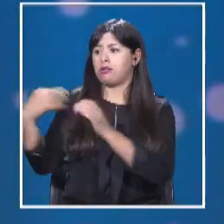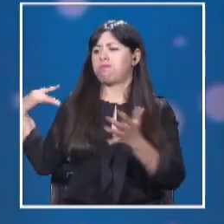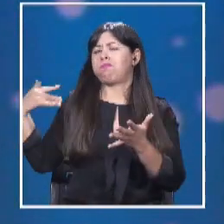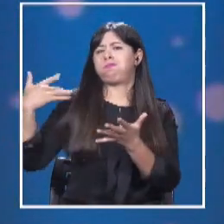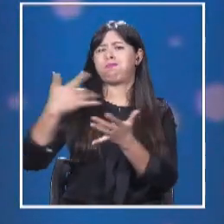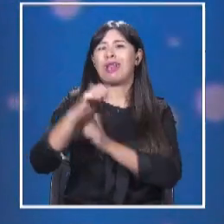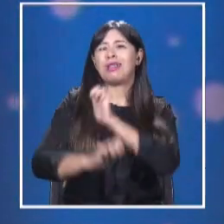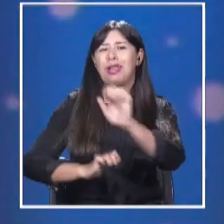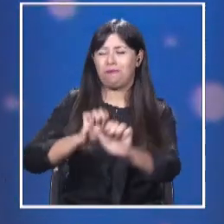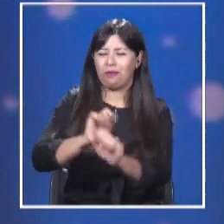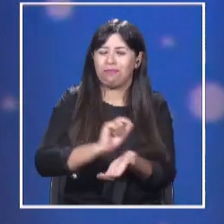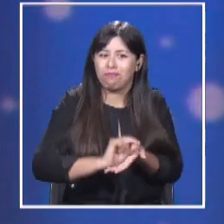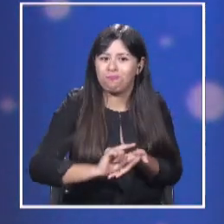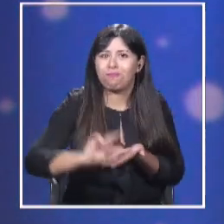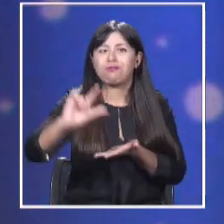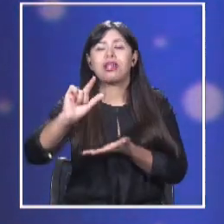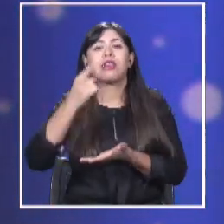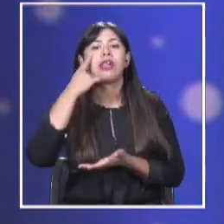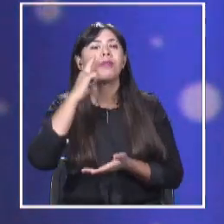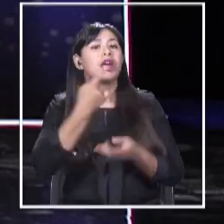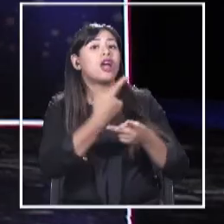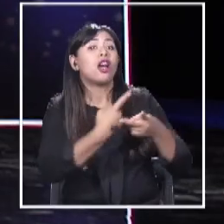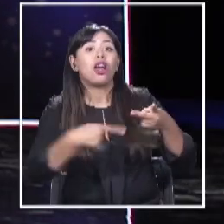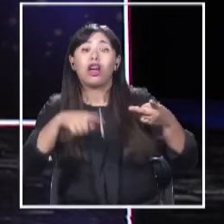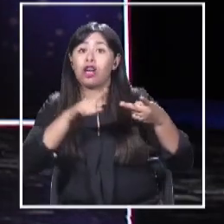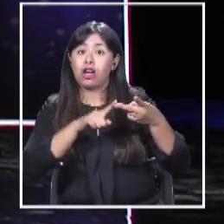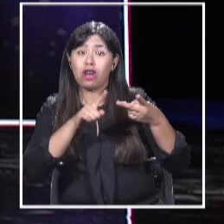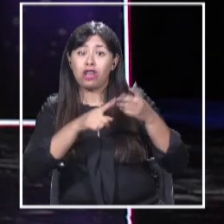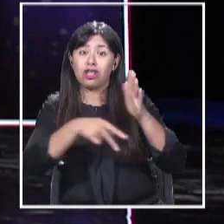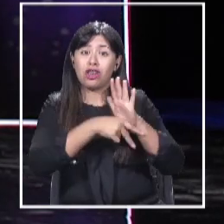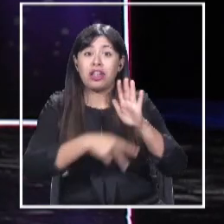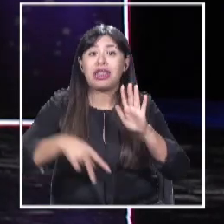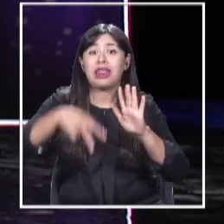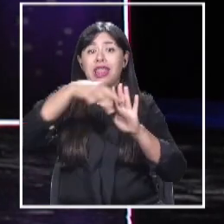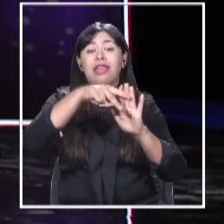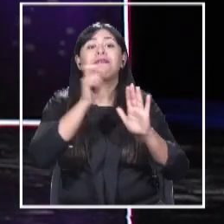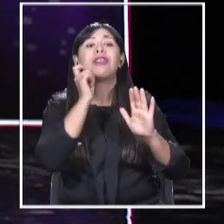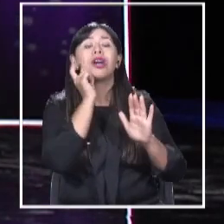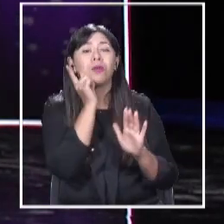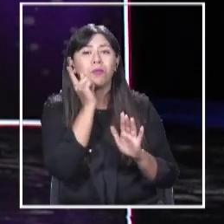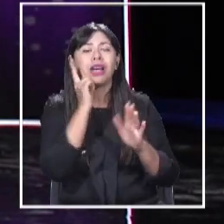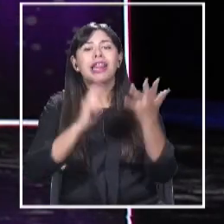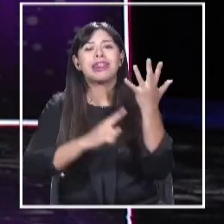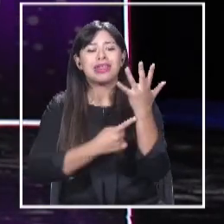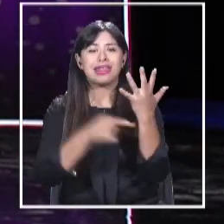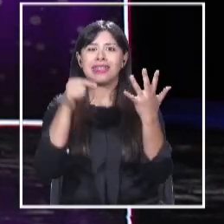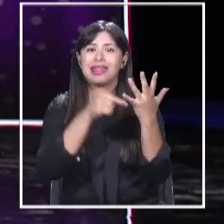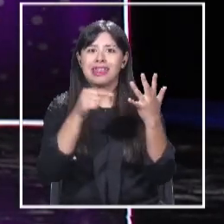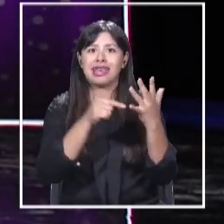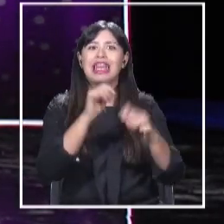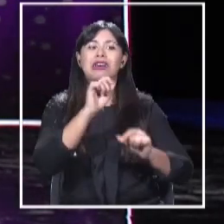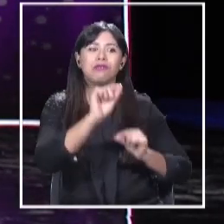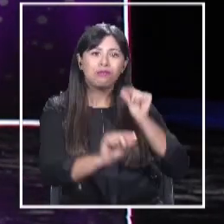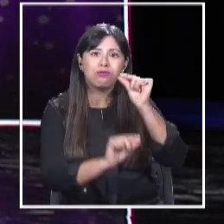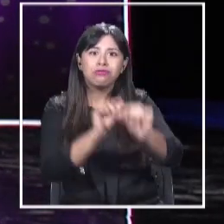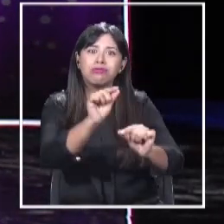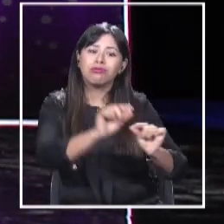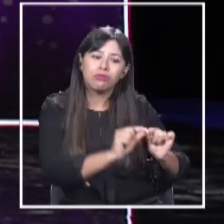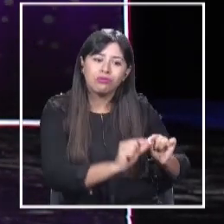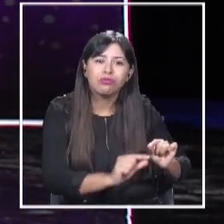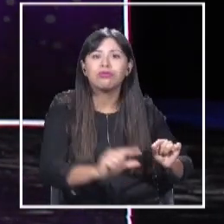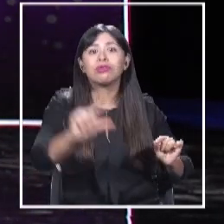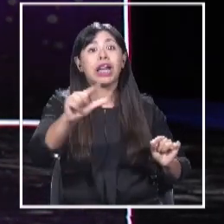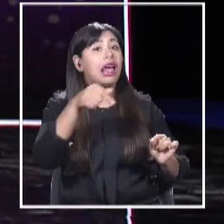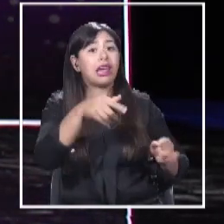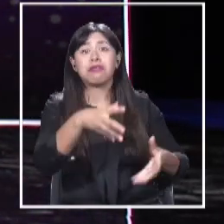también otra vertiente, que es la evolución tecnológica o cultural, que también es parte de nuestra naturaleza. Y desde